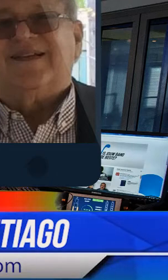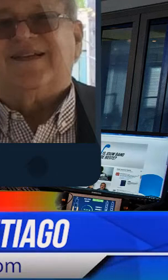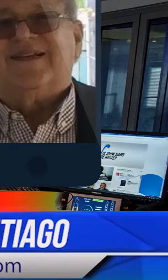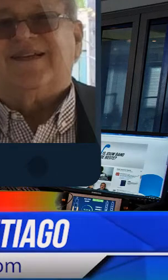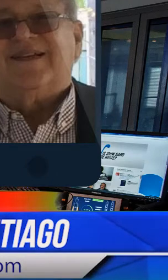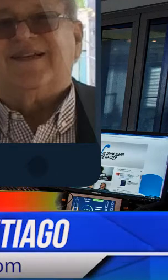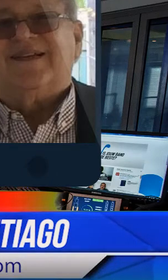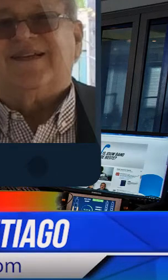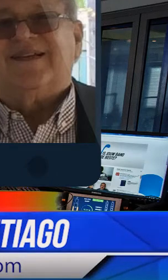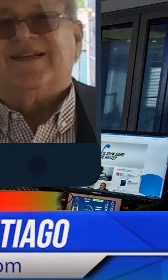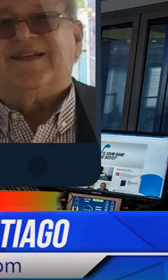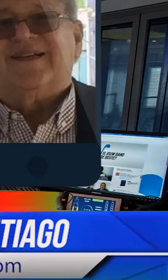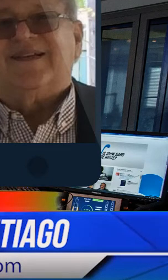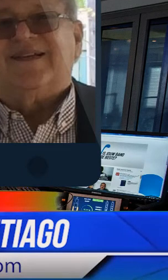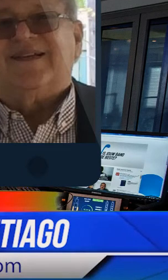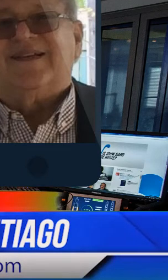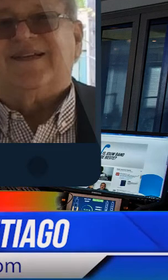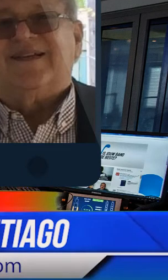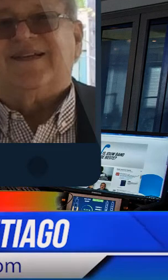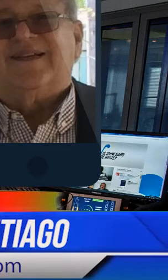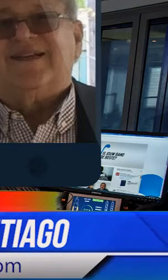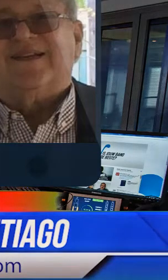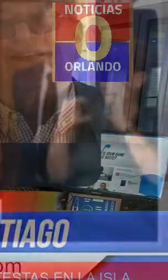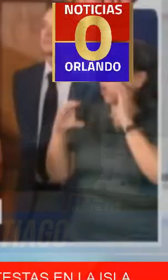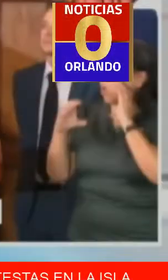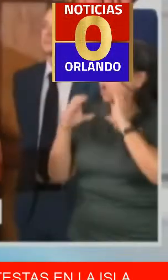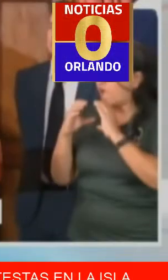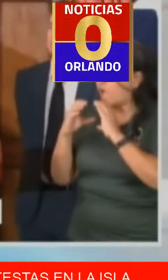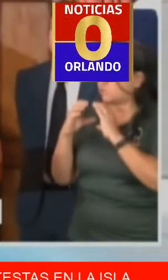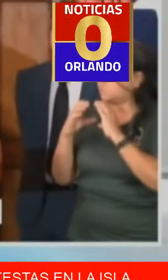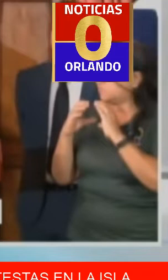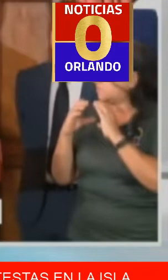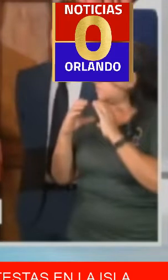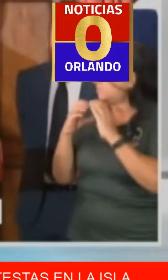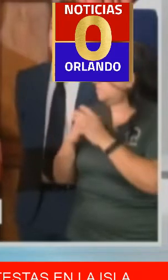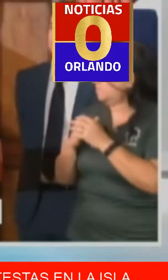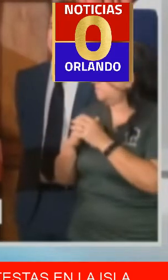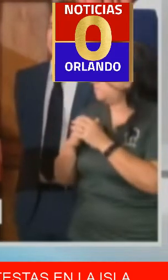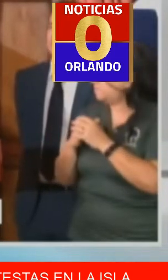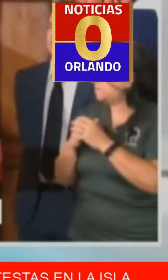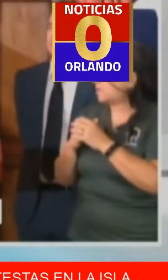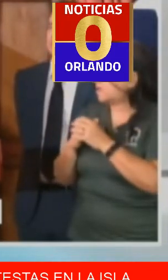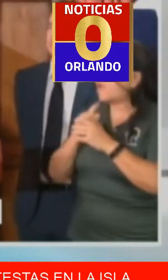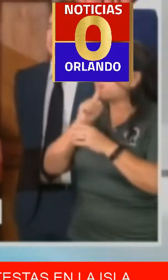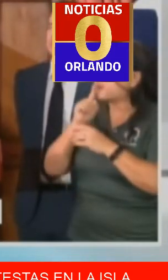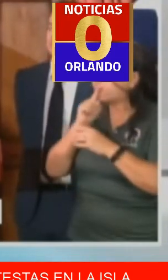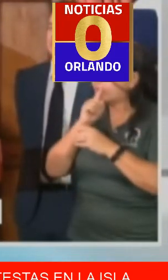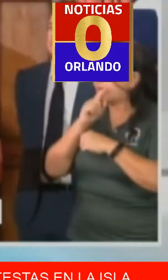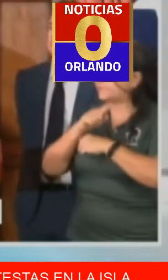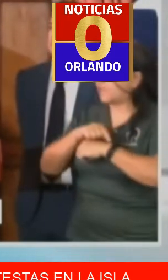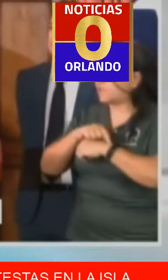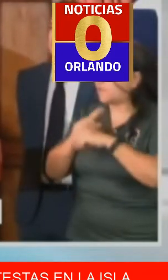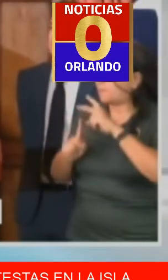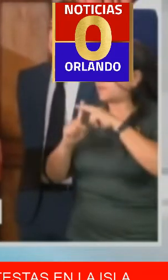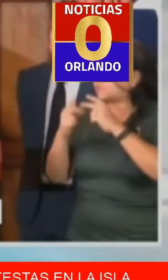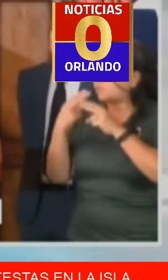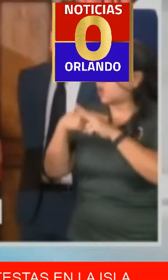Ahí quiero entrar, ahí quiero entrar. Sí, adelante. Sí, entre ellos una persona que va a ser de